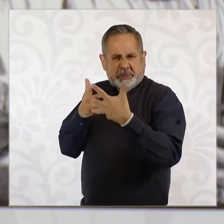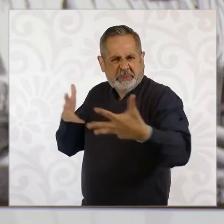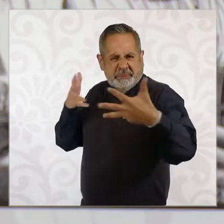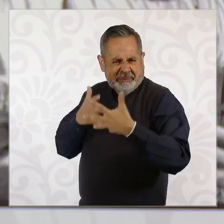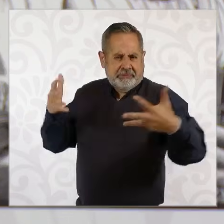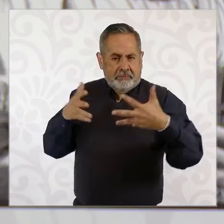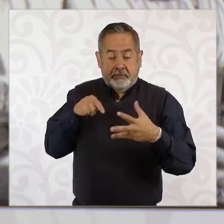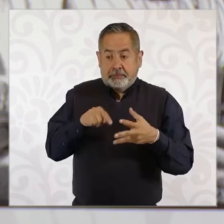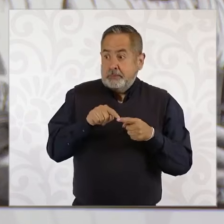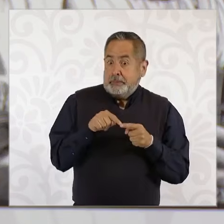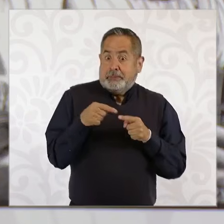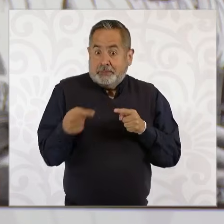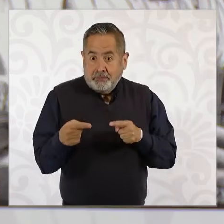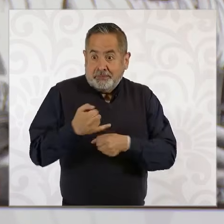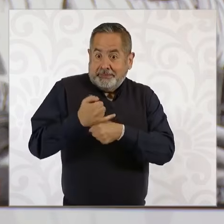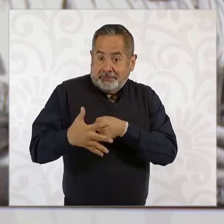desarrollando los otros polos del bienestar.